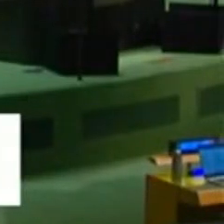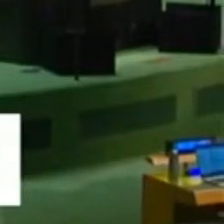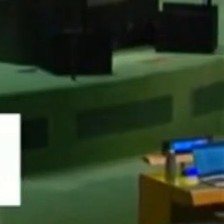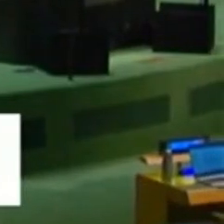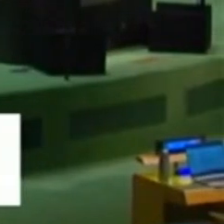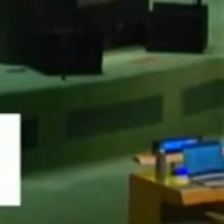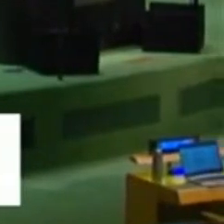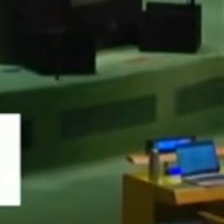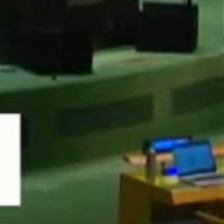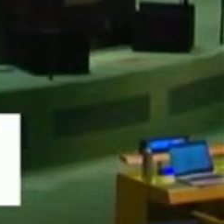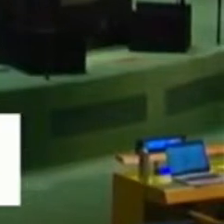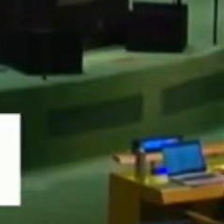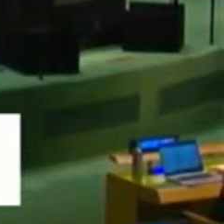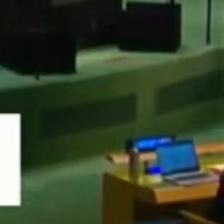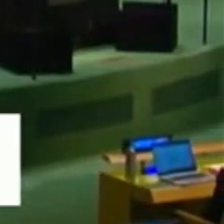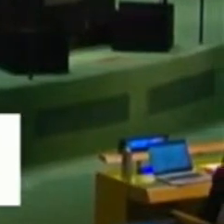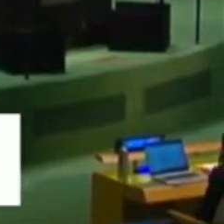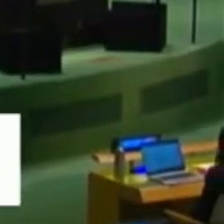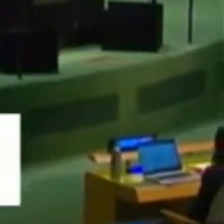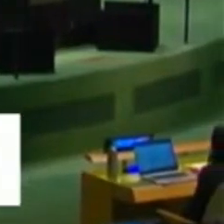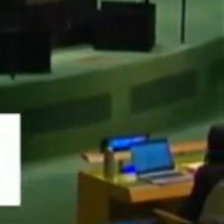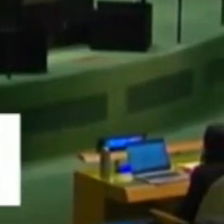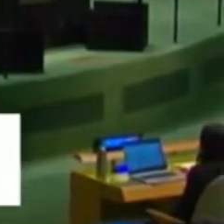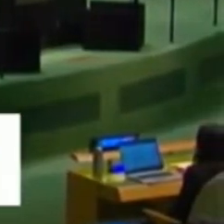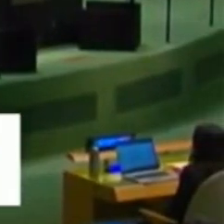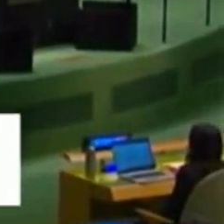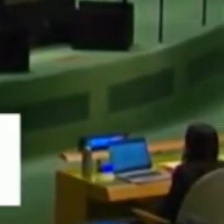Solicito protocolo tenga bien acompañar a su excelencia.